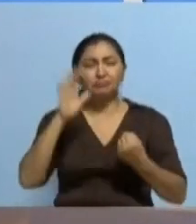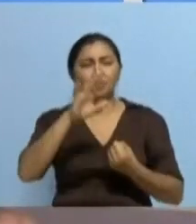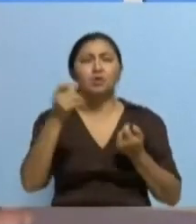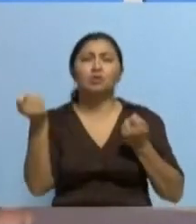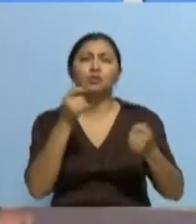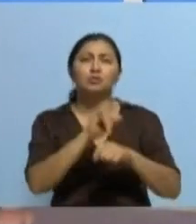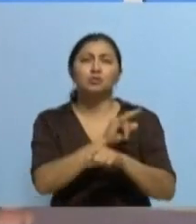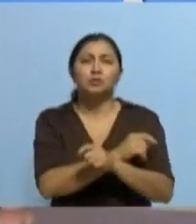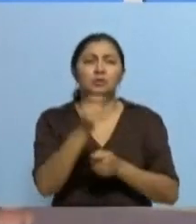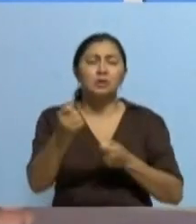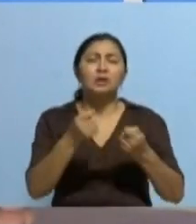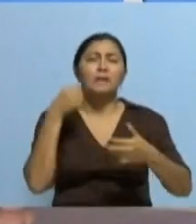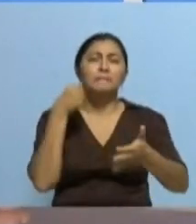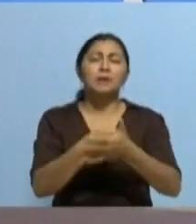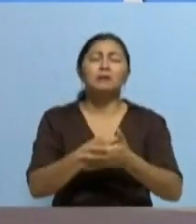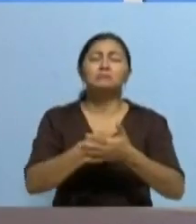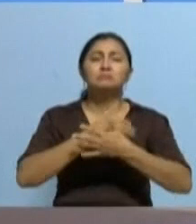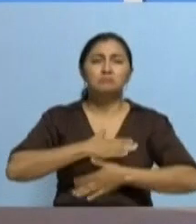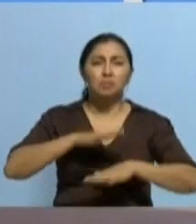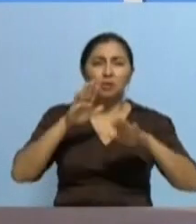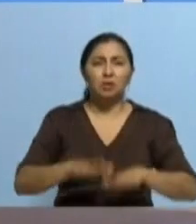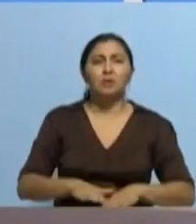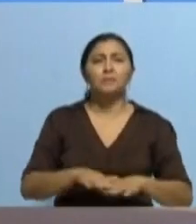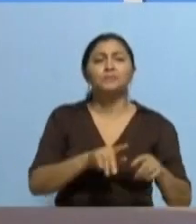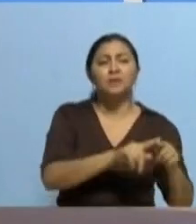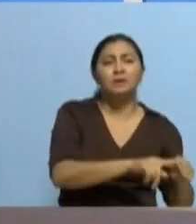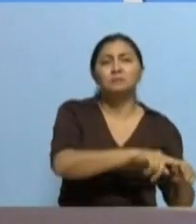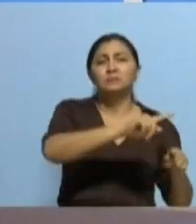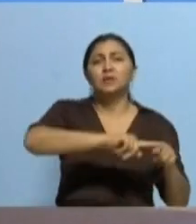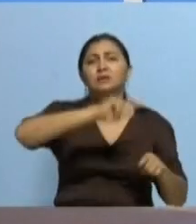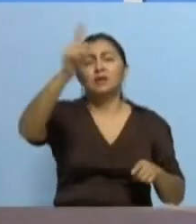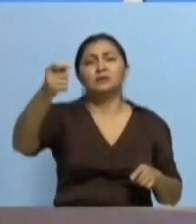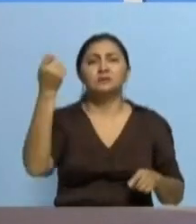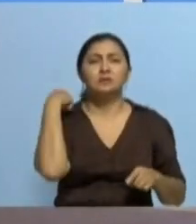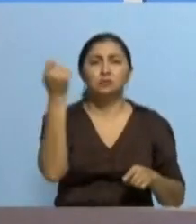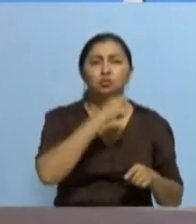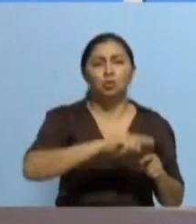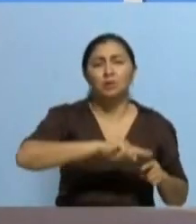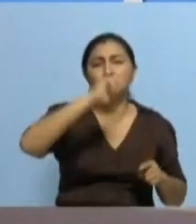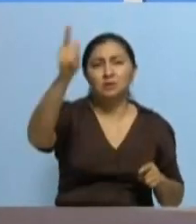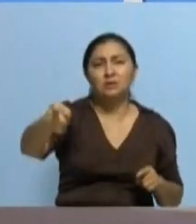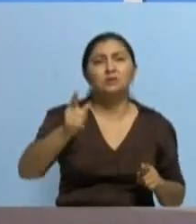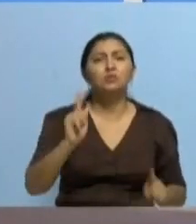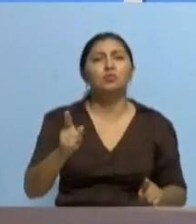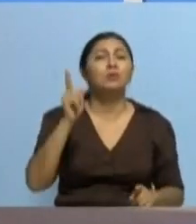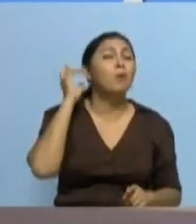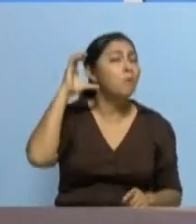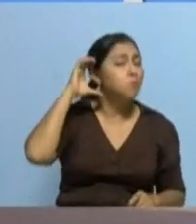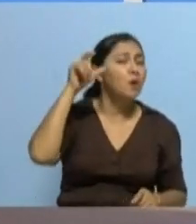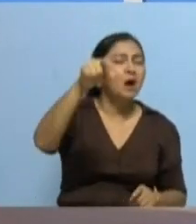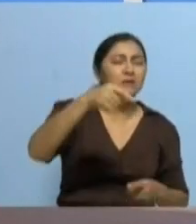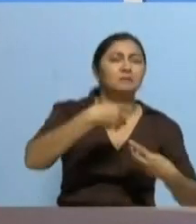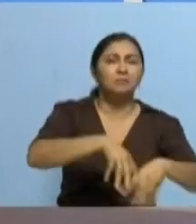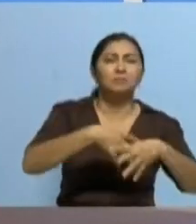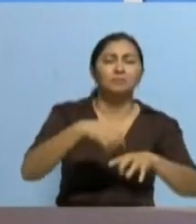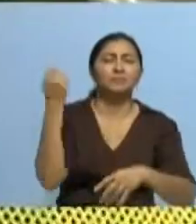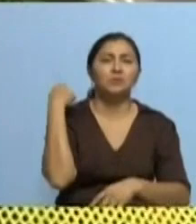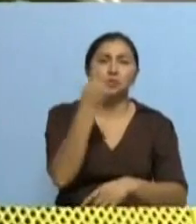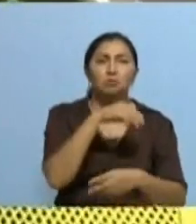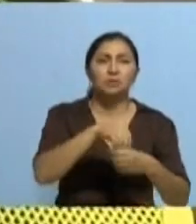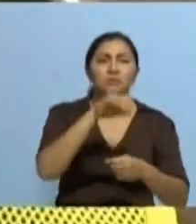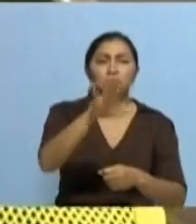para reducir la accidentalidad en las vías que conducen hacia el municipio de Santo Tomás. Esto por motivo de la batalla de flores que se realiza en ese municipio.